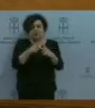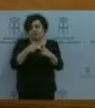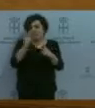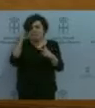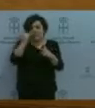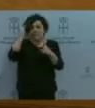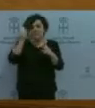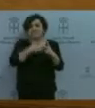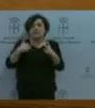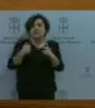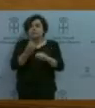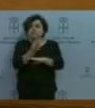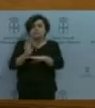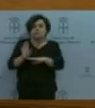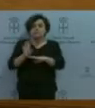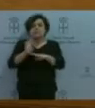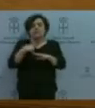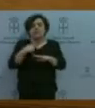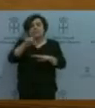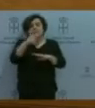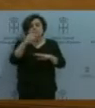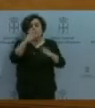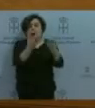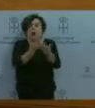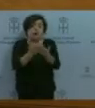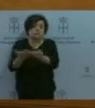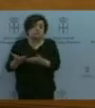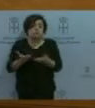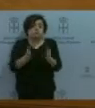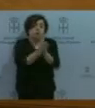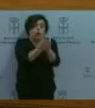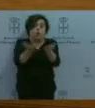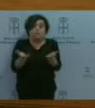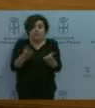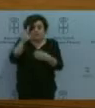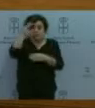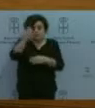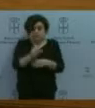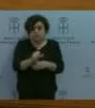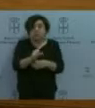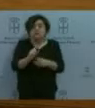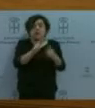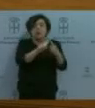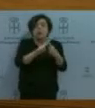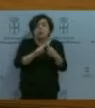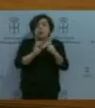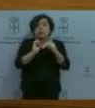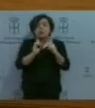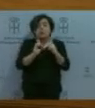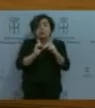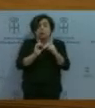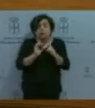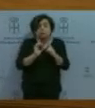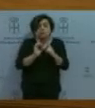comparecientes en la comisión donde debatimos sobre este asunto. Y era, por una parte, como repito, que había sido algo insólito, también